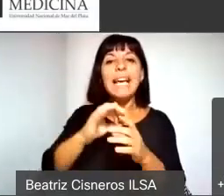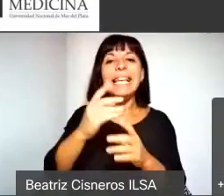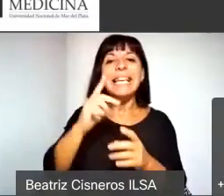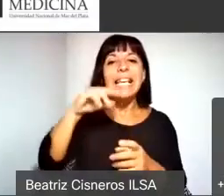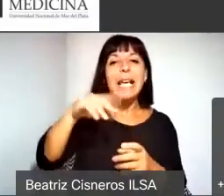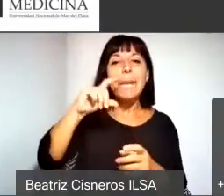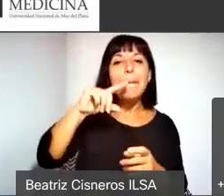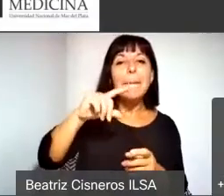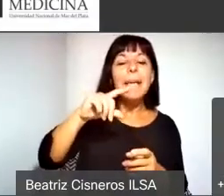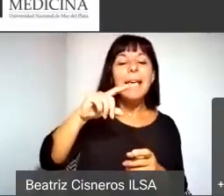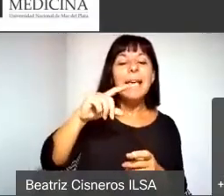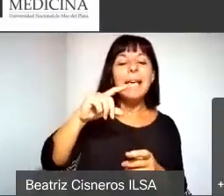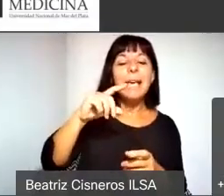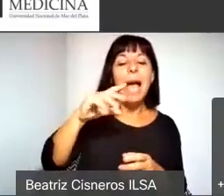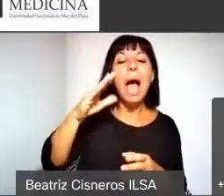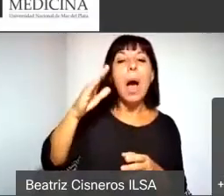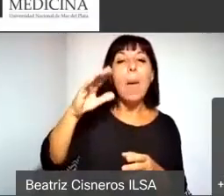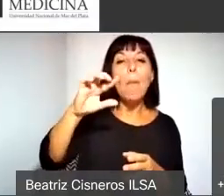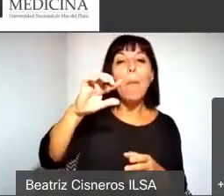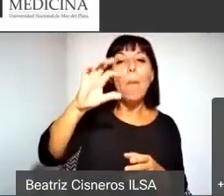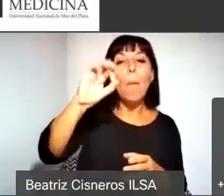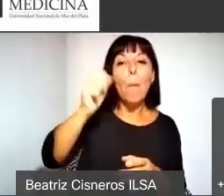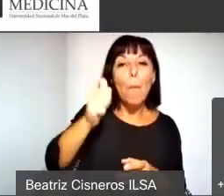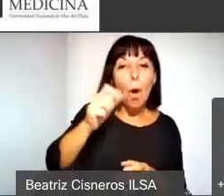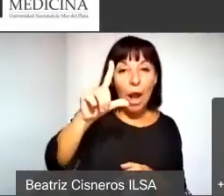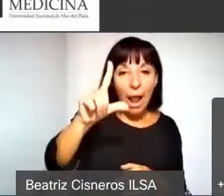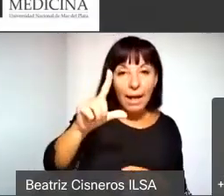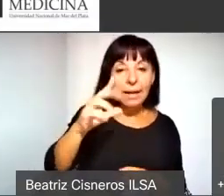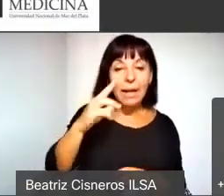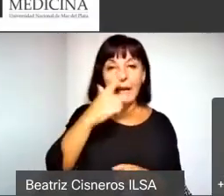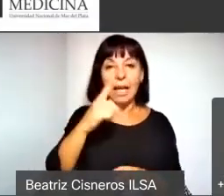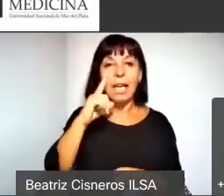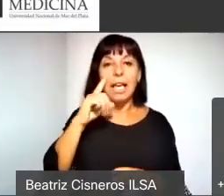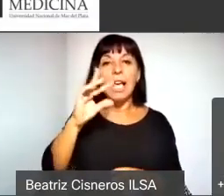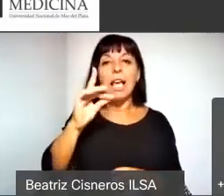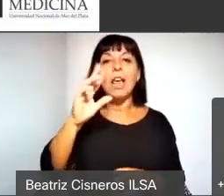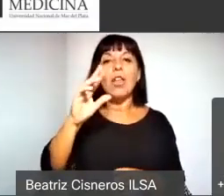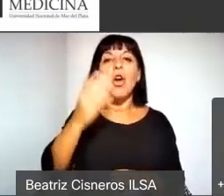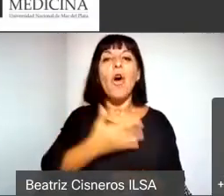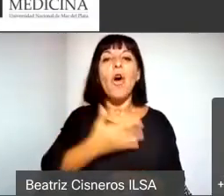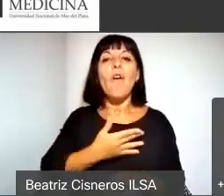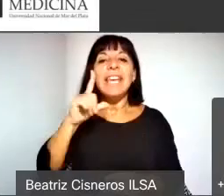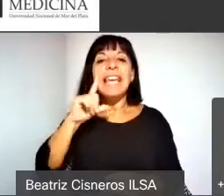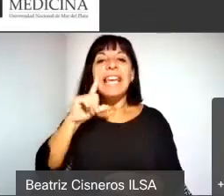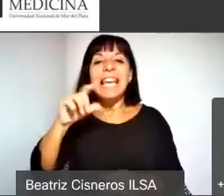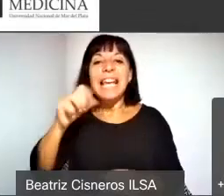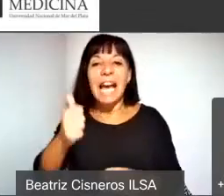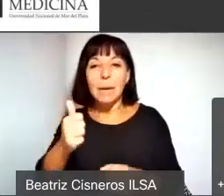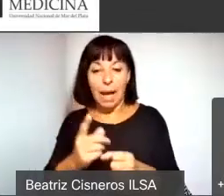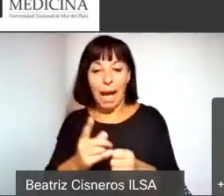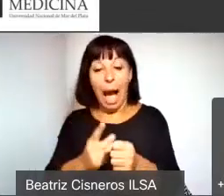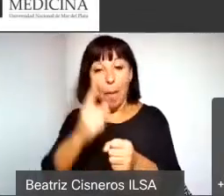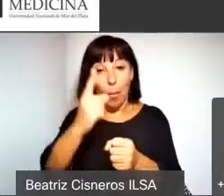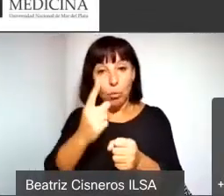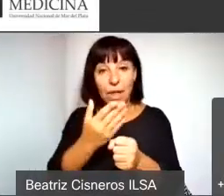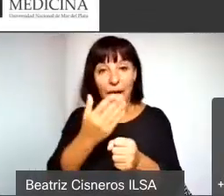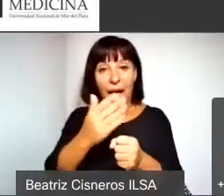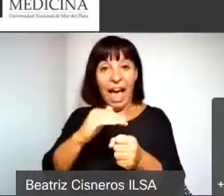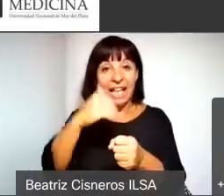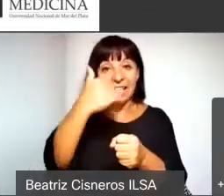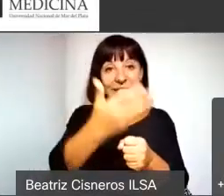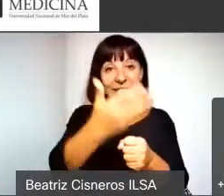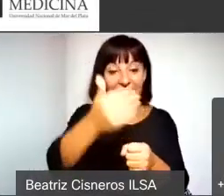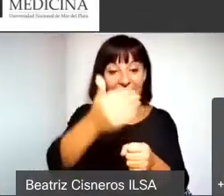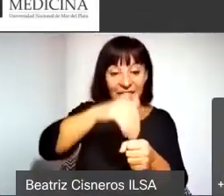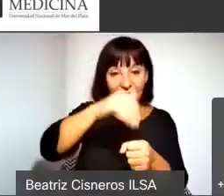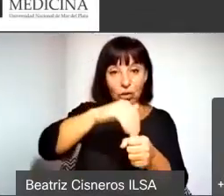polares hidrofílicas de los fosfolípidos apuntan hacia uno de los dos lados, hacia el exterior o hacia el interior de